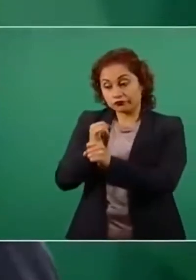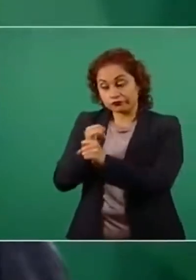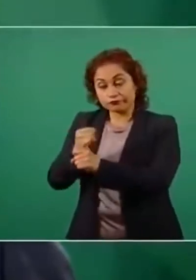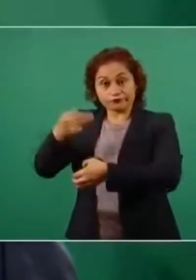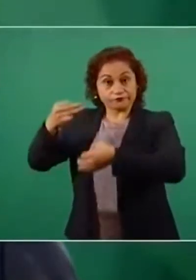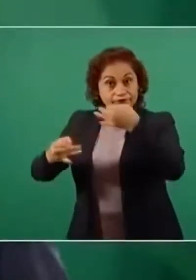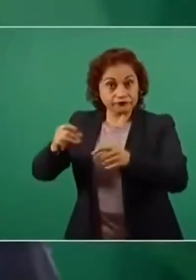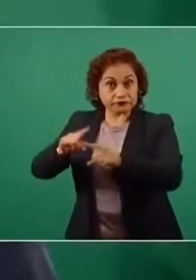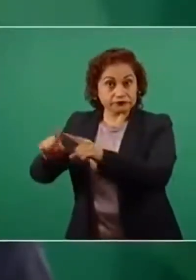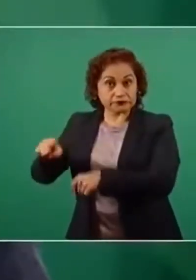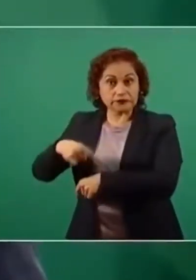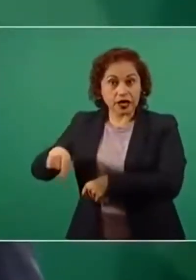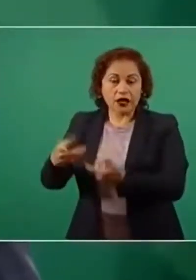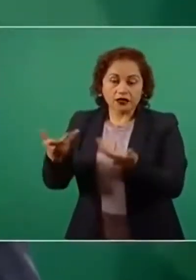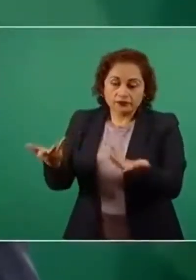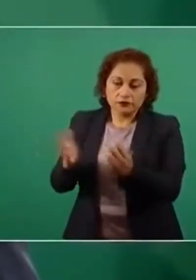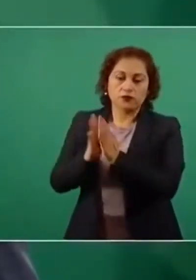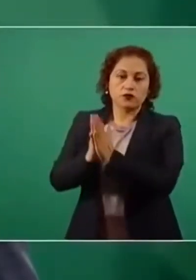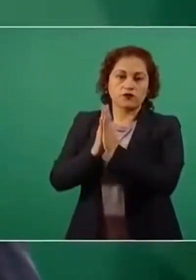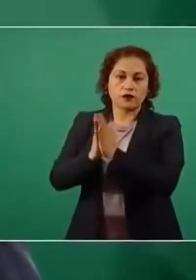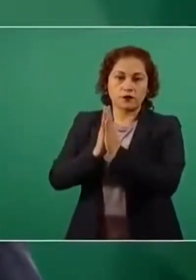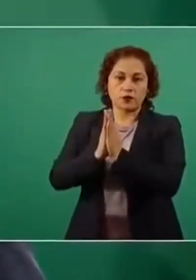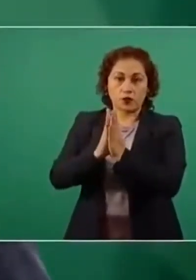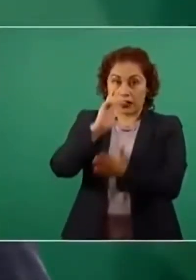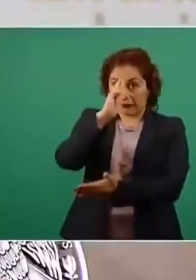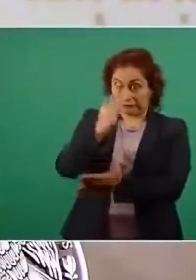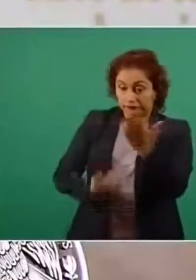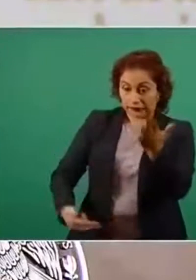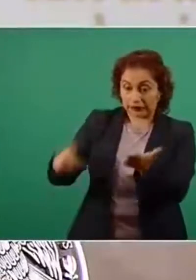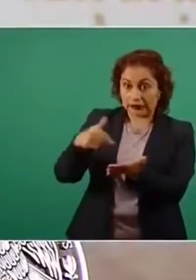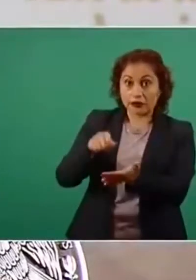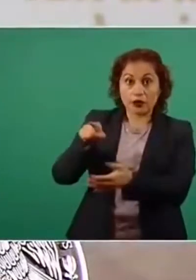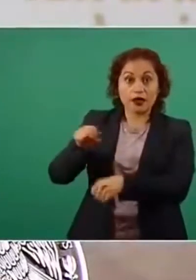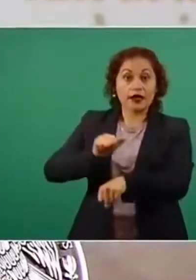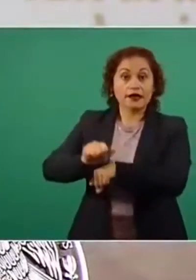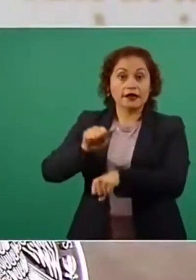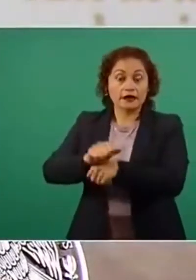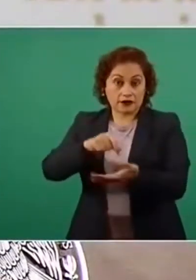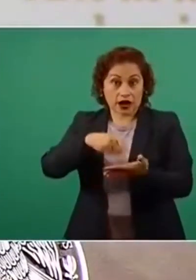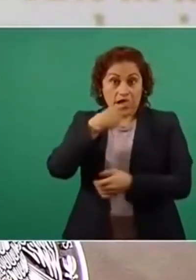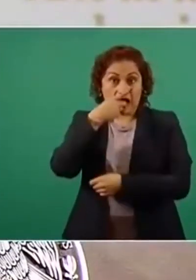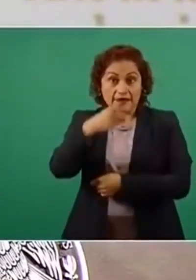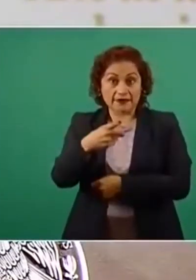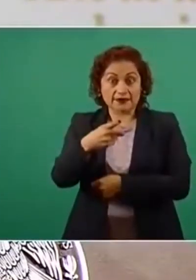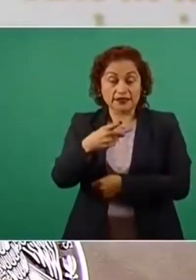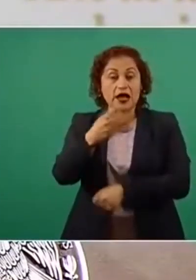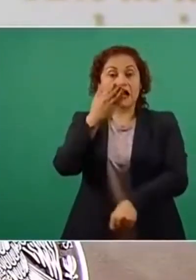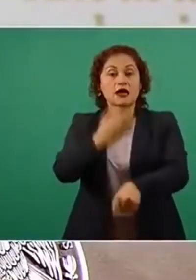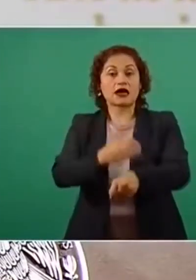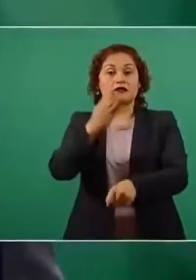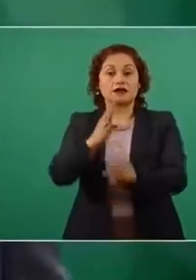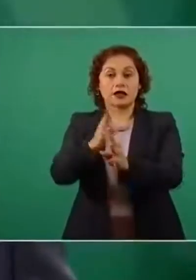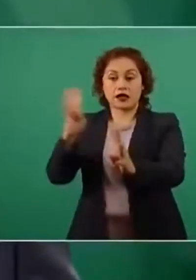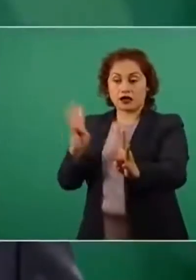El delito, no hay ningún tipo penal en la Argentina que diga, será castigado el que vacuna a otro que se adelantó en la fila.